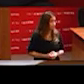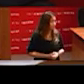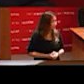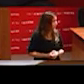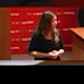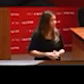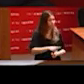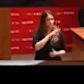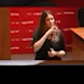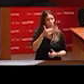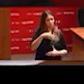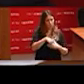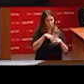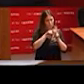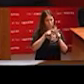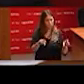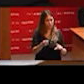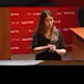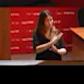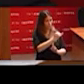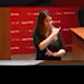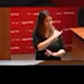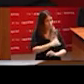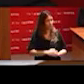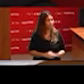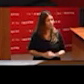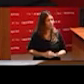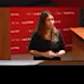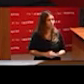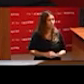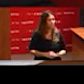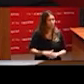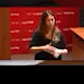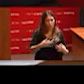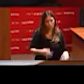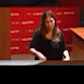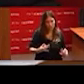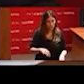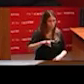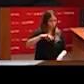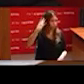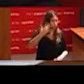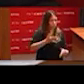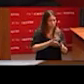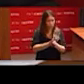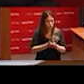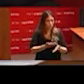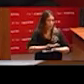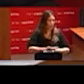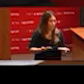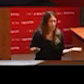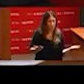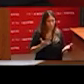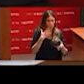de lo que son los valores de nuestra compañía que los tenéis ahí detrás eh honestidad espíritu emprendedor confianza libertad espíritu